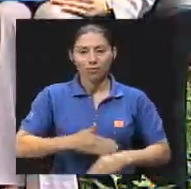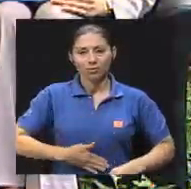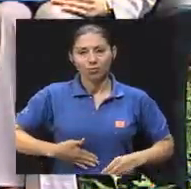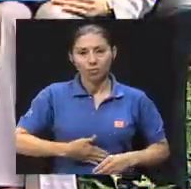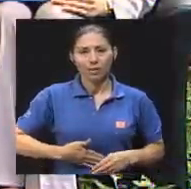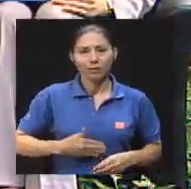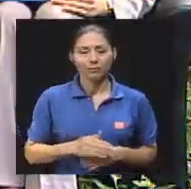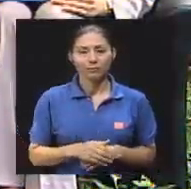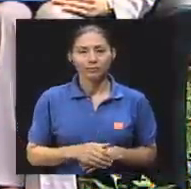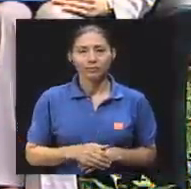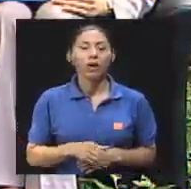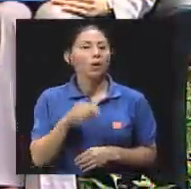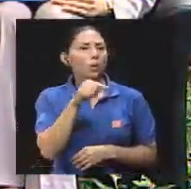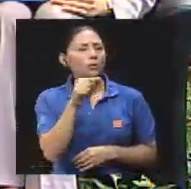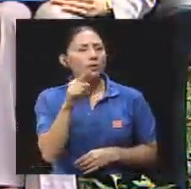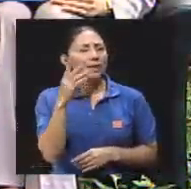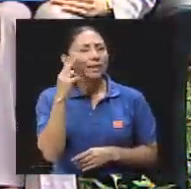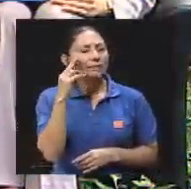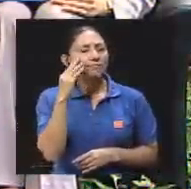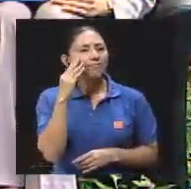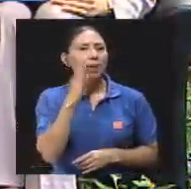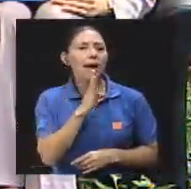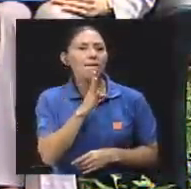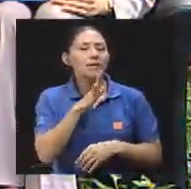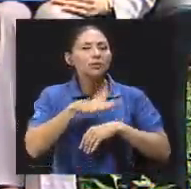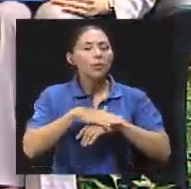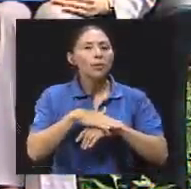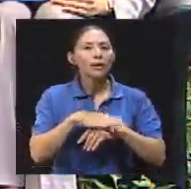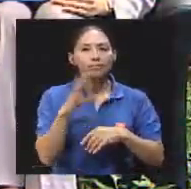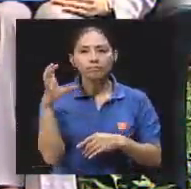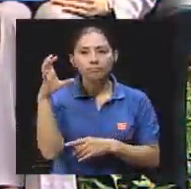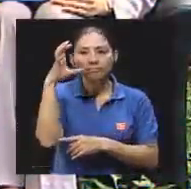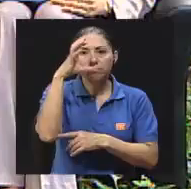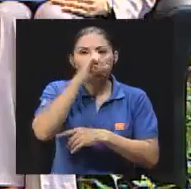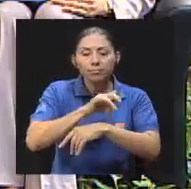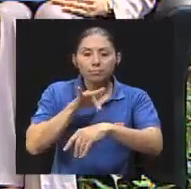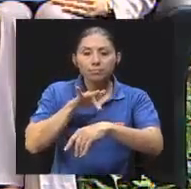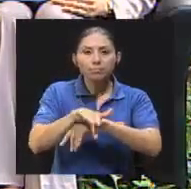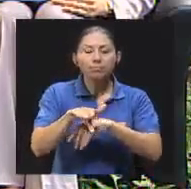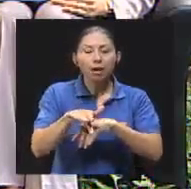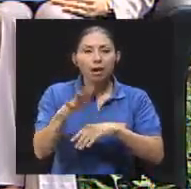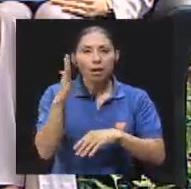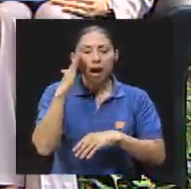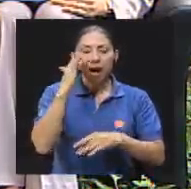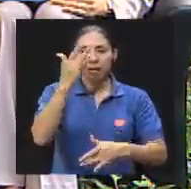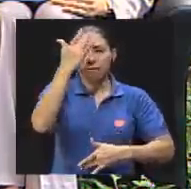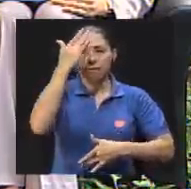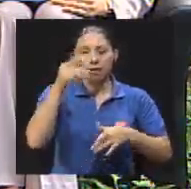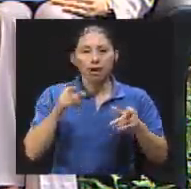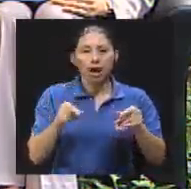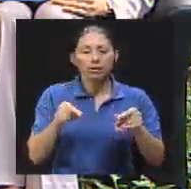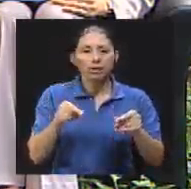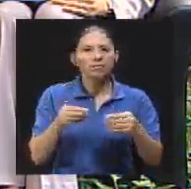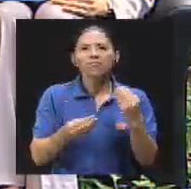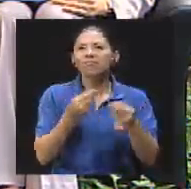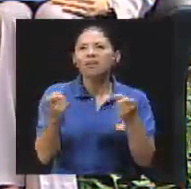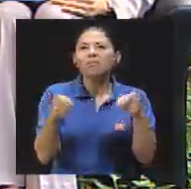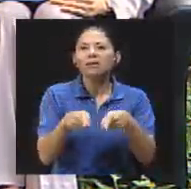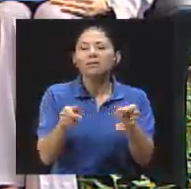Ahora bien, doctor, cuando usted habla de esta detección temprana, me gustaría hablar un poco cuál es la situación de nuestro país, ¿verdad? Porque muchas